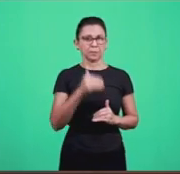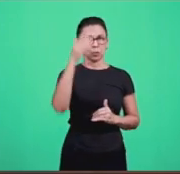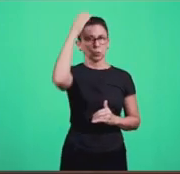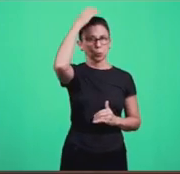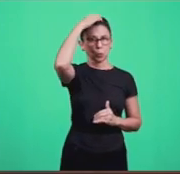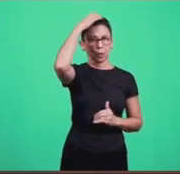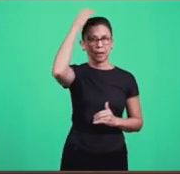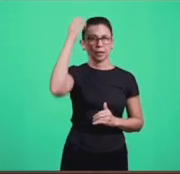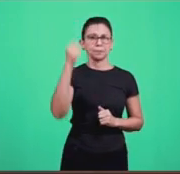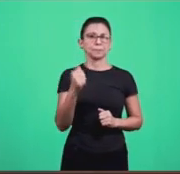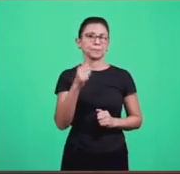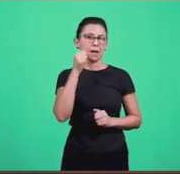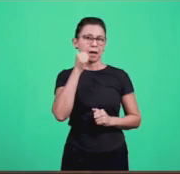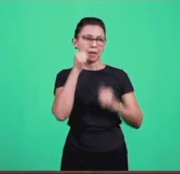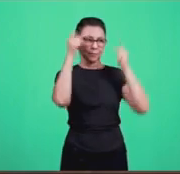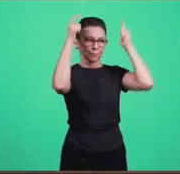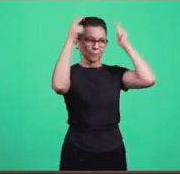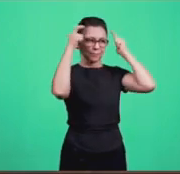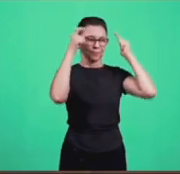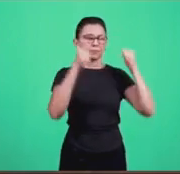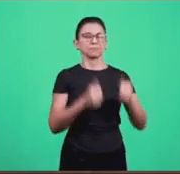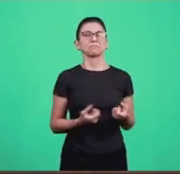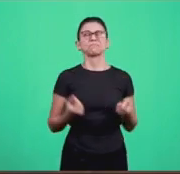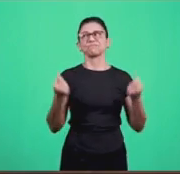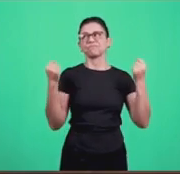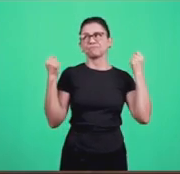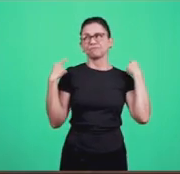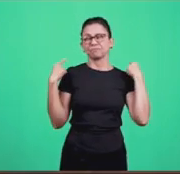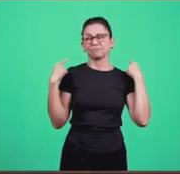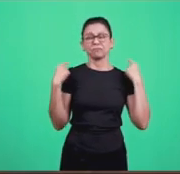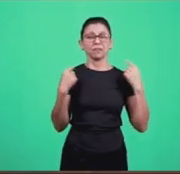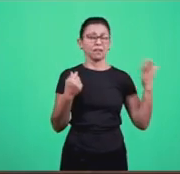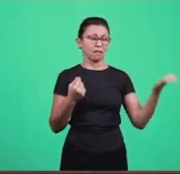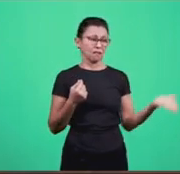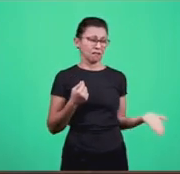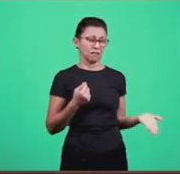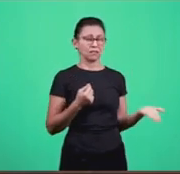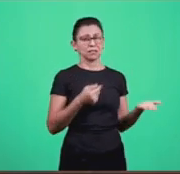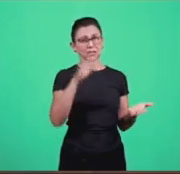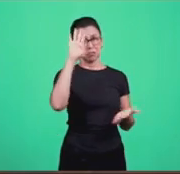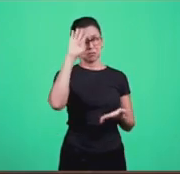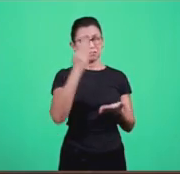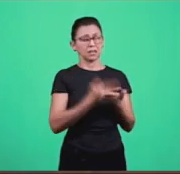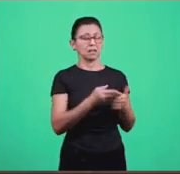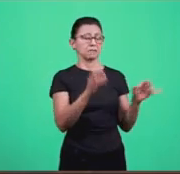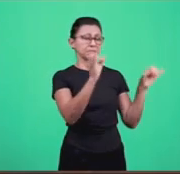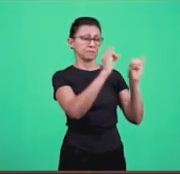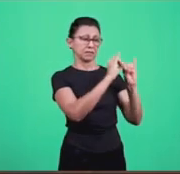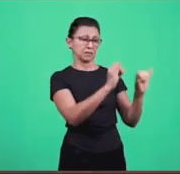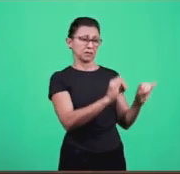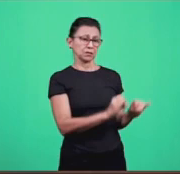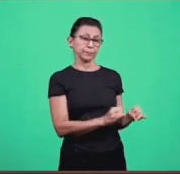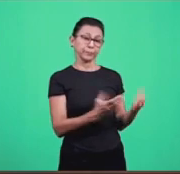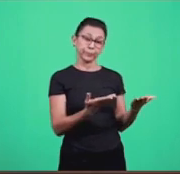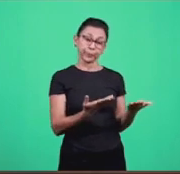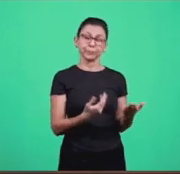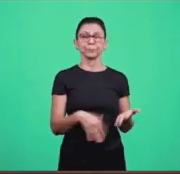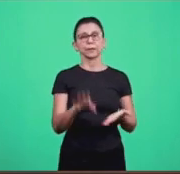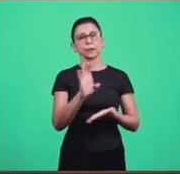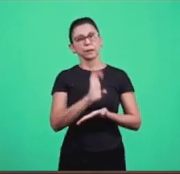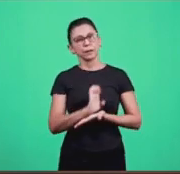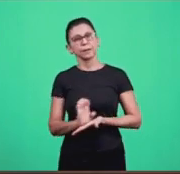Elías, él llevó la palabra, él confió en Dios. Acab estaba confiado en sus dioses.